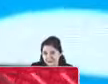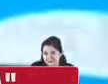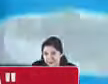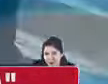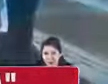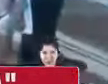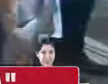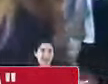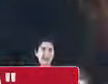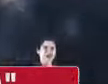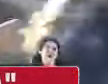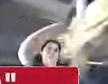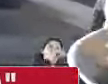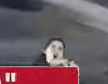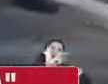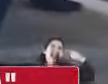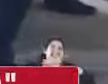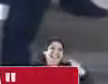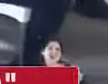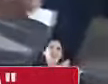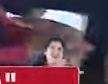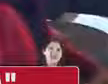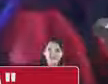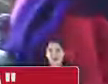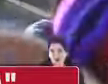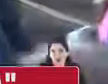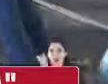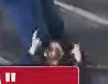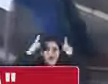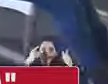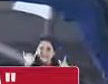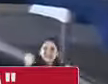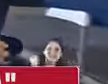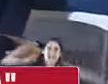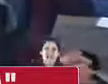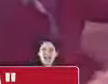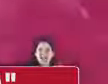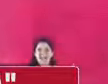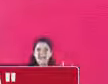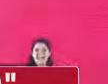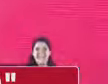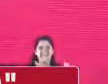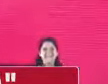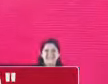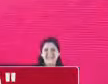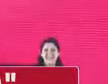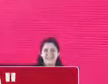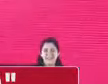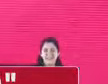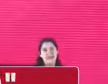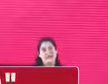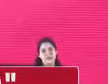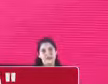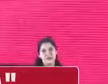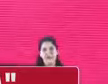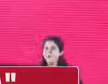ya no es que reelecto es que lo heredó de sabias sabias leandro que en el 23